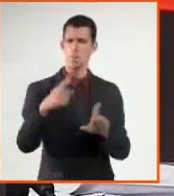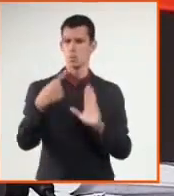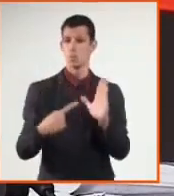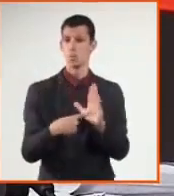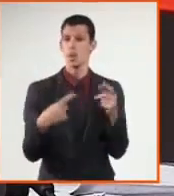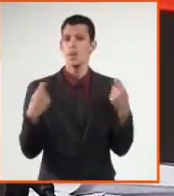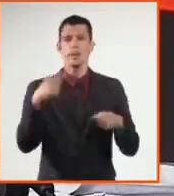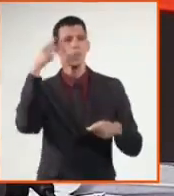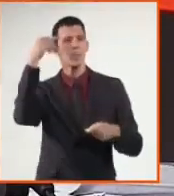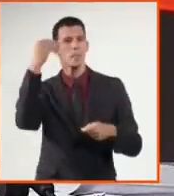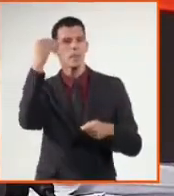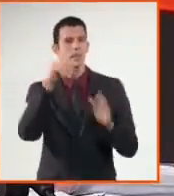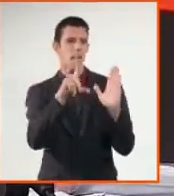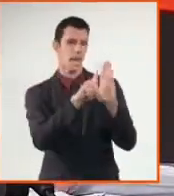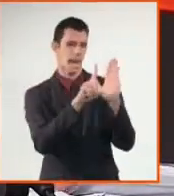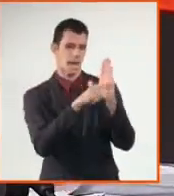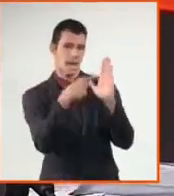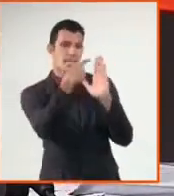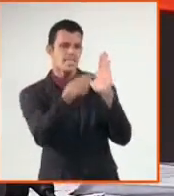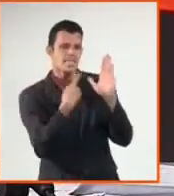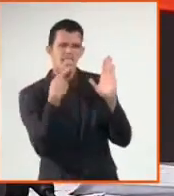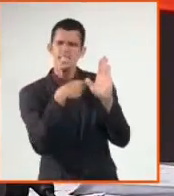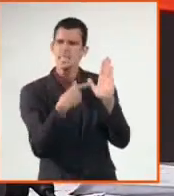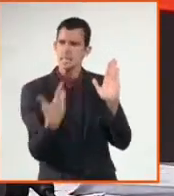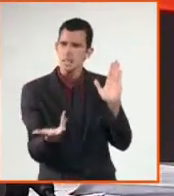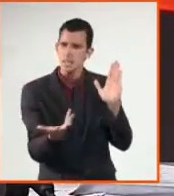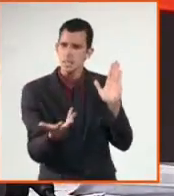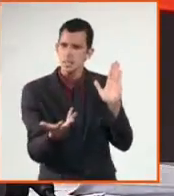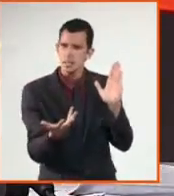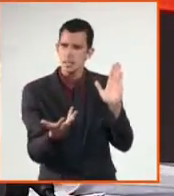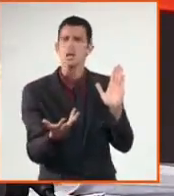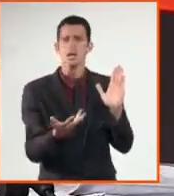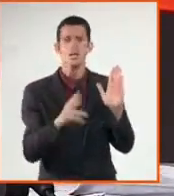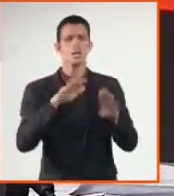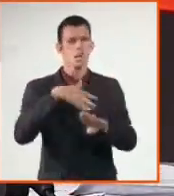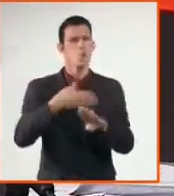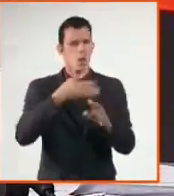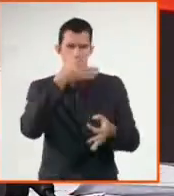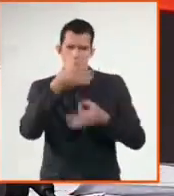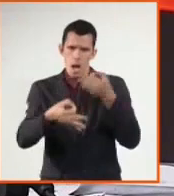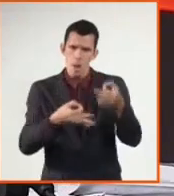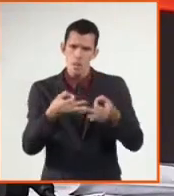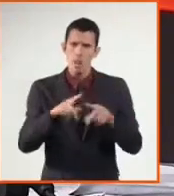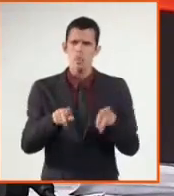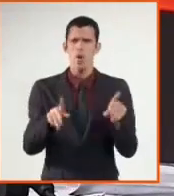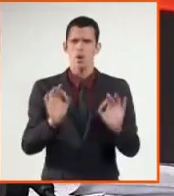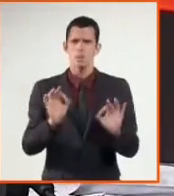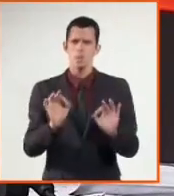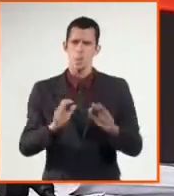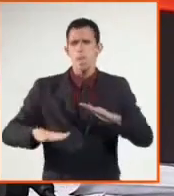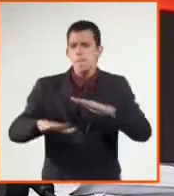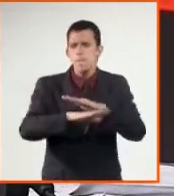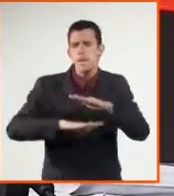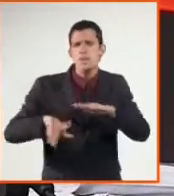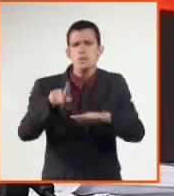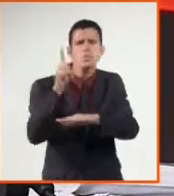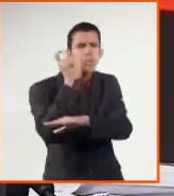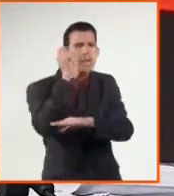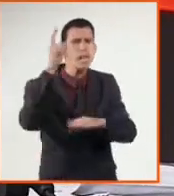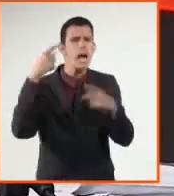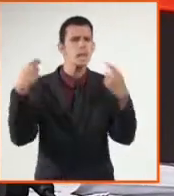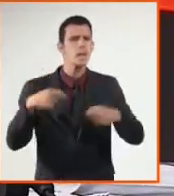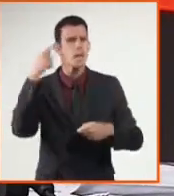que hagamos una utilización de la energía más limpia posible y utilizamos aquellos equipos que más eficientes pues resulten para el consumo